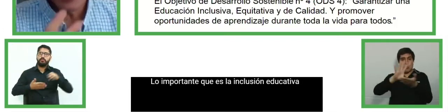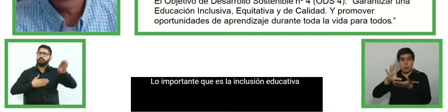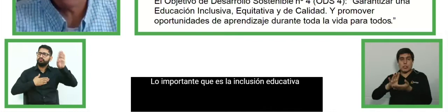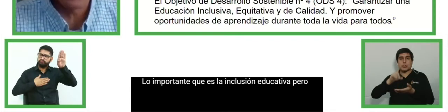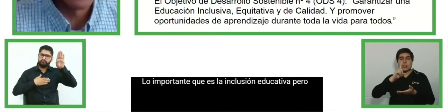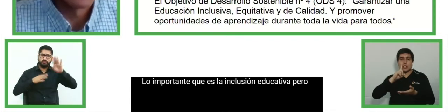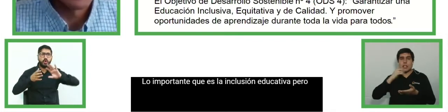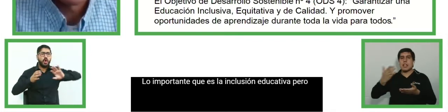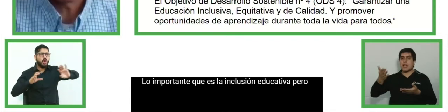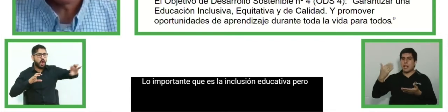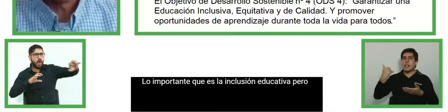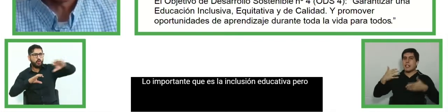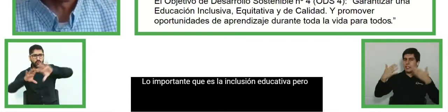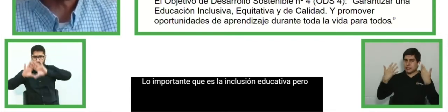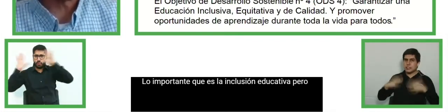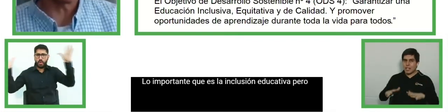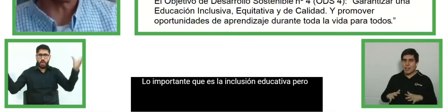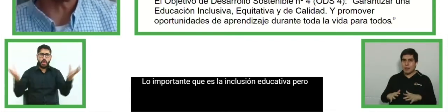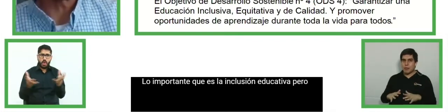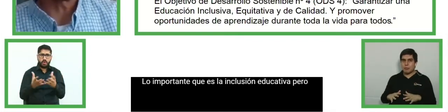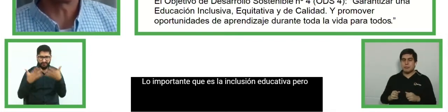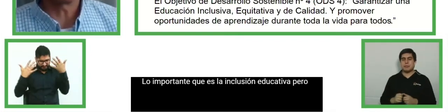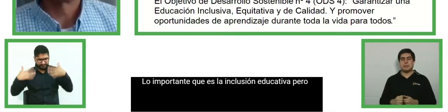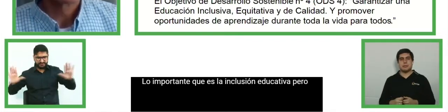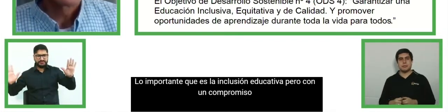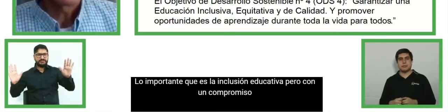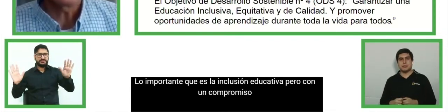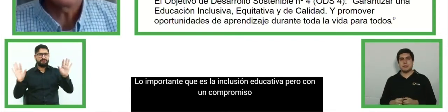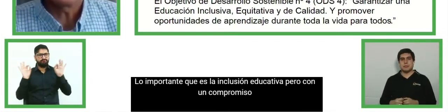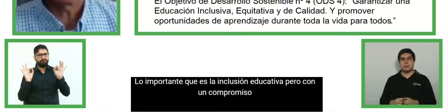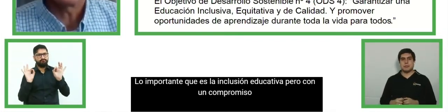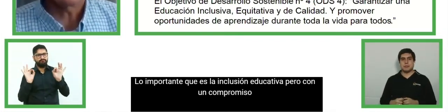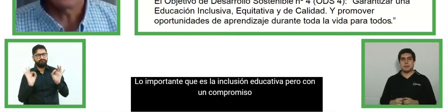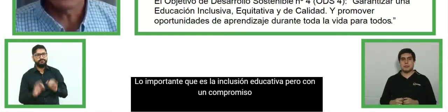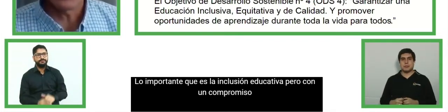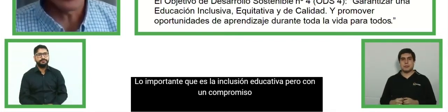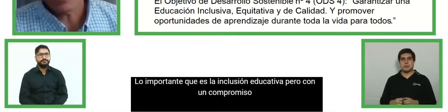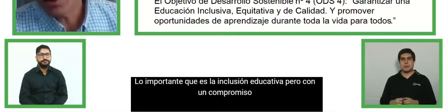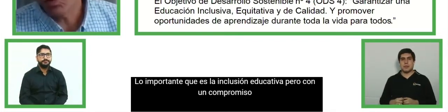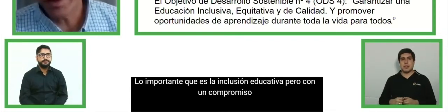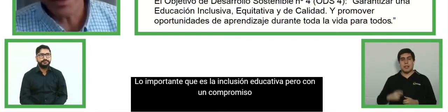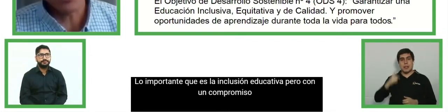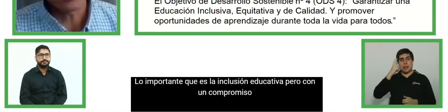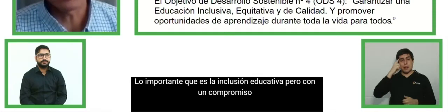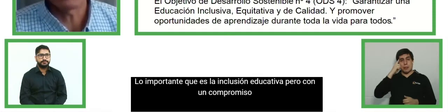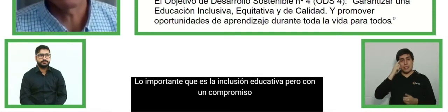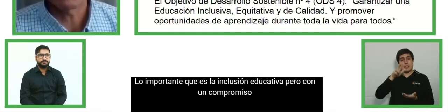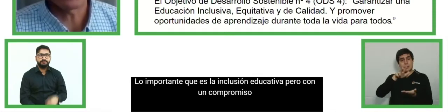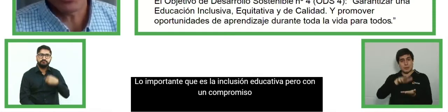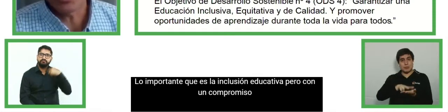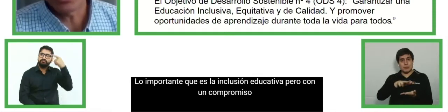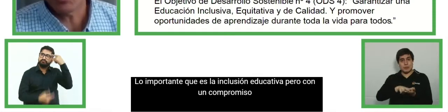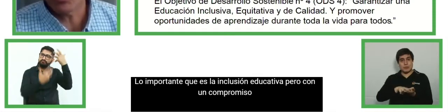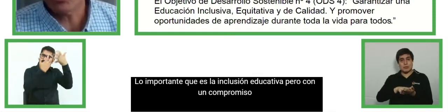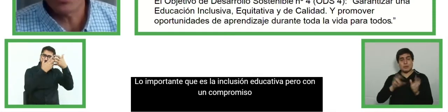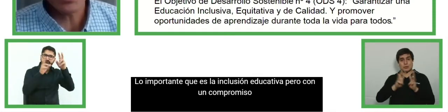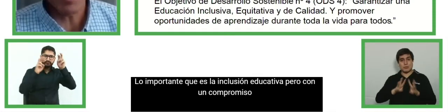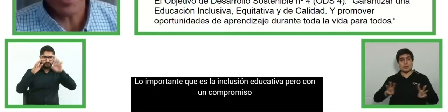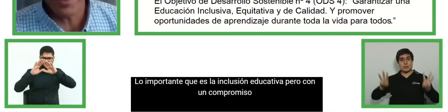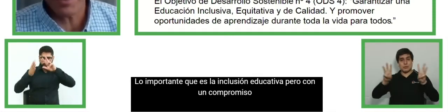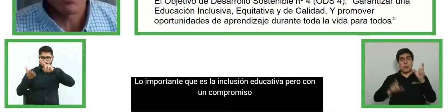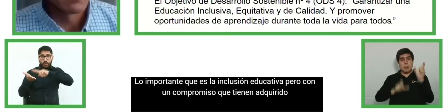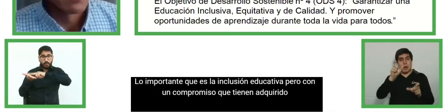tienen adquiridos desde el punto de vista de la Convención de Naciones Unidas por los Derechos de Personas